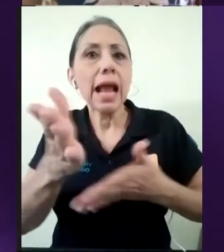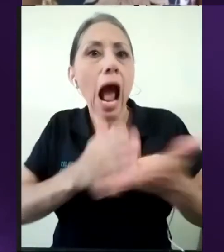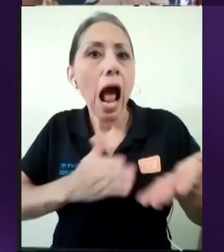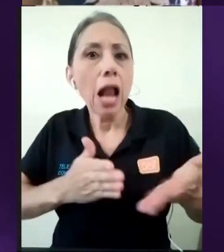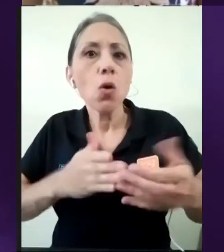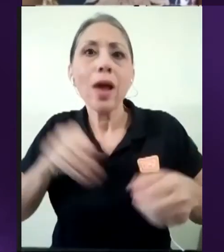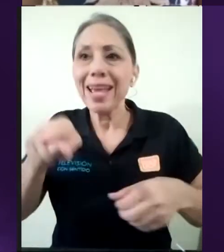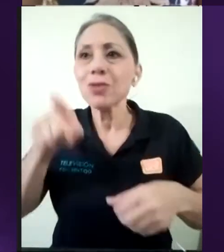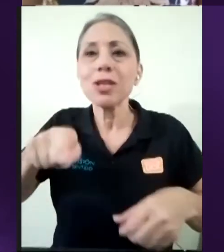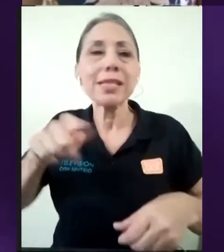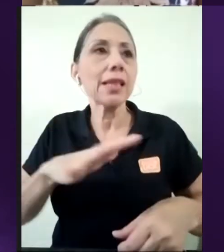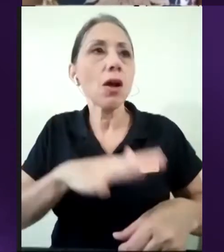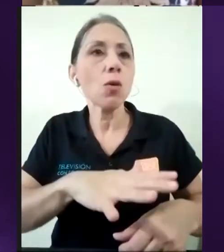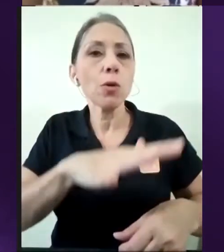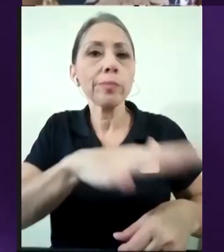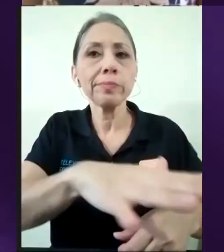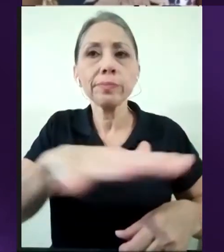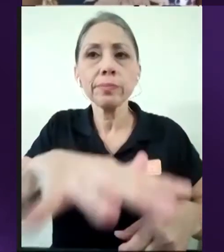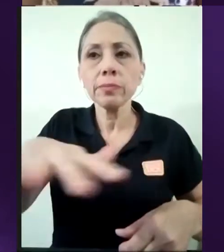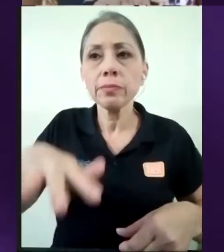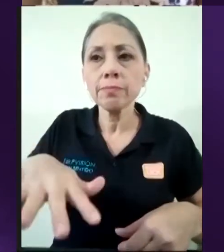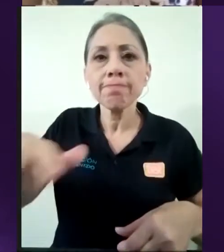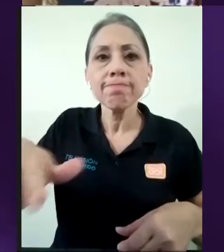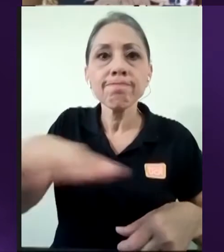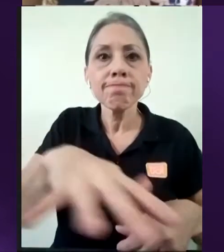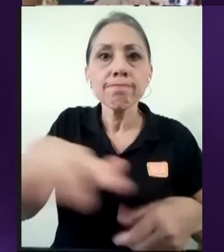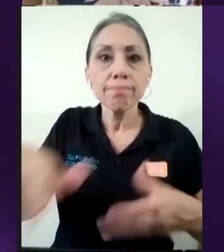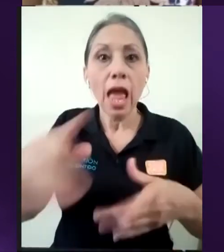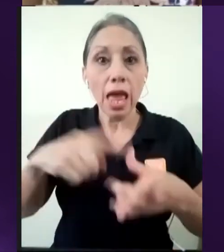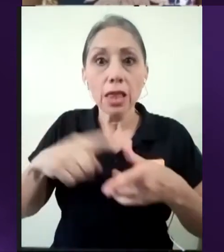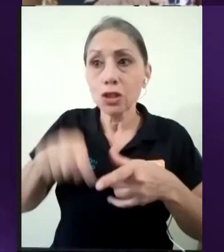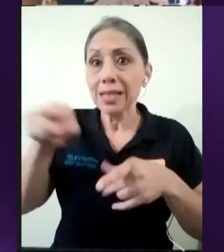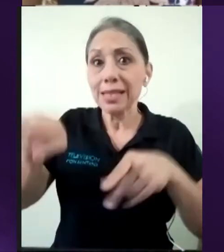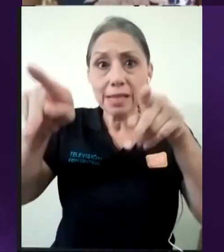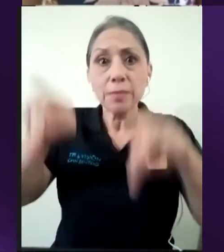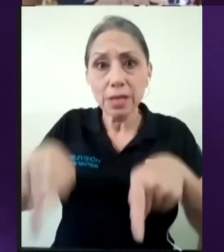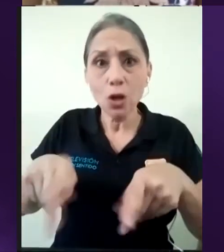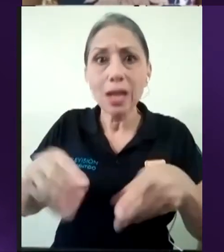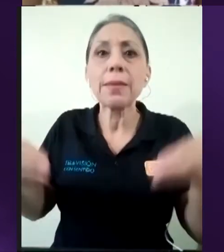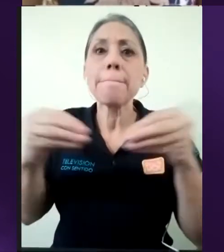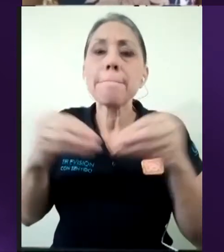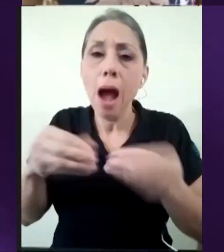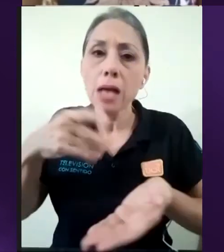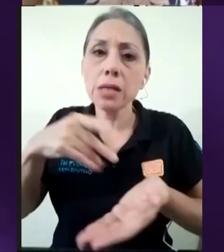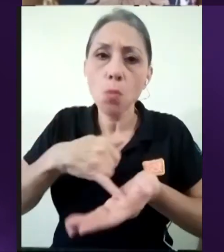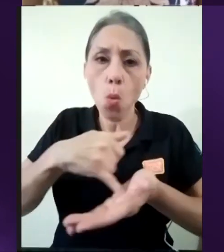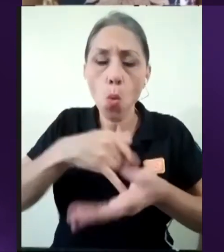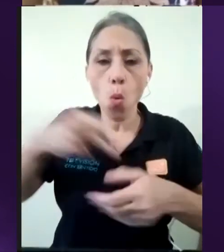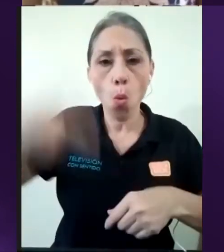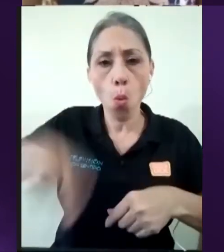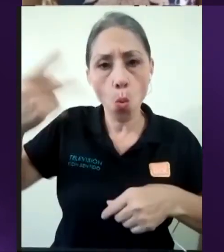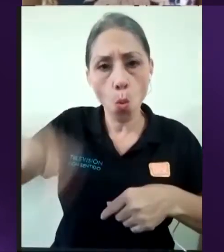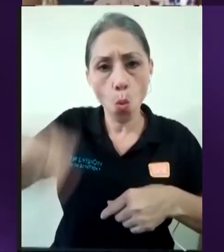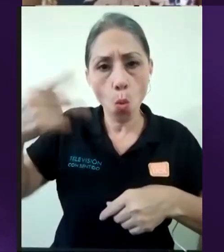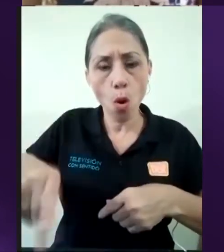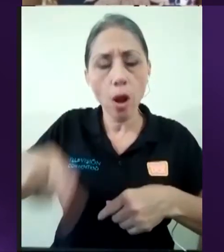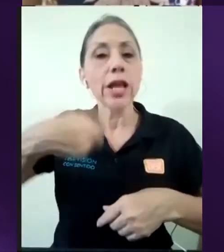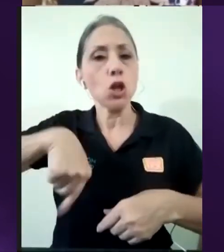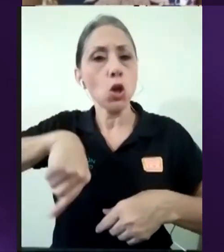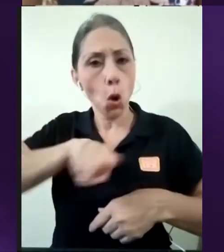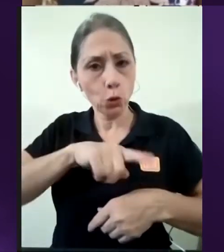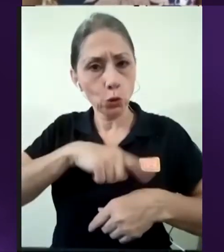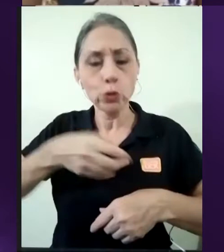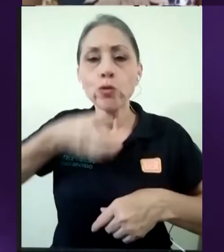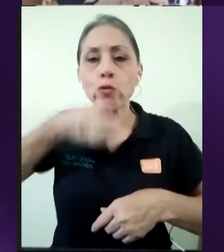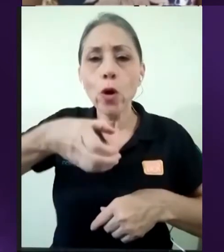a estas personas también encontrarse en situaciones de mayor vulnerabilidad. Por eso recomendamos a las